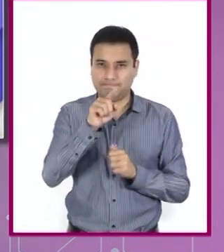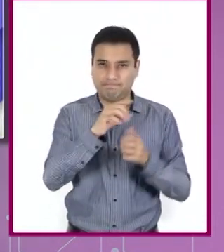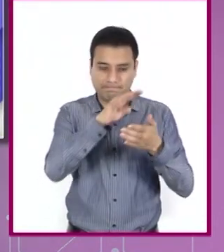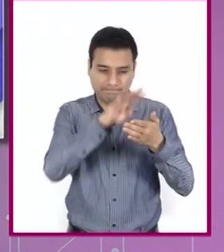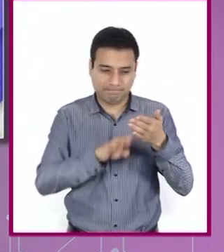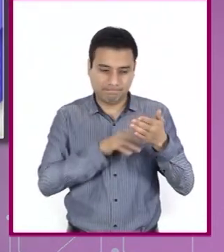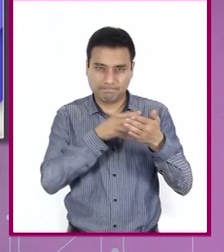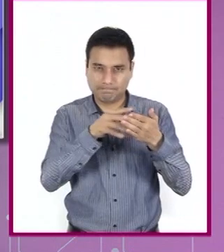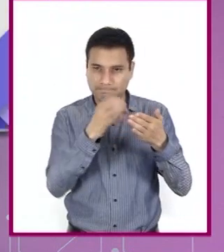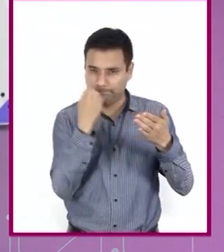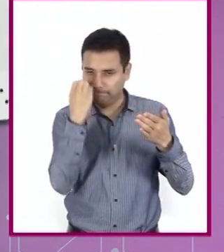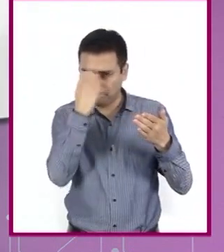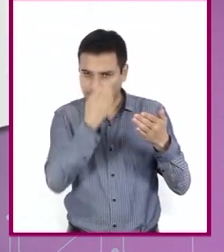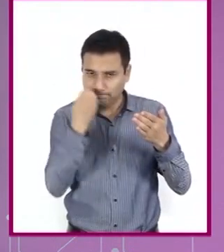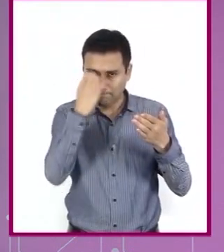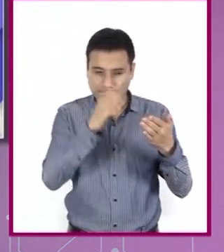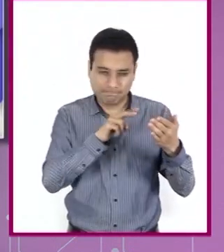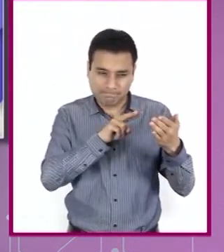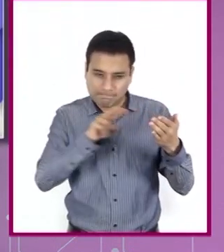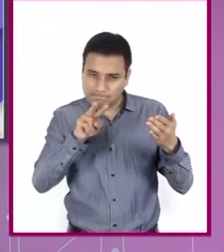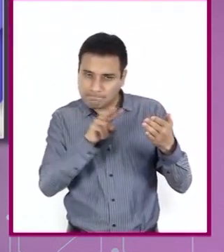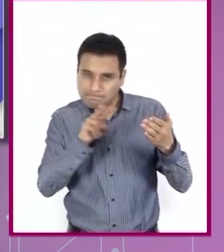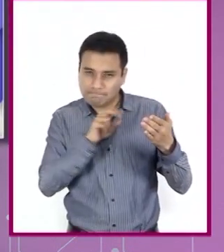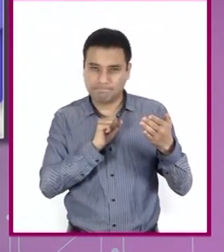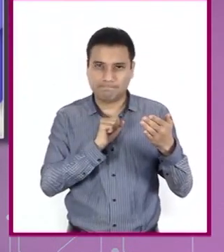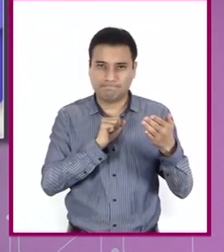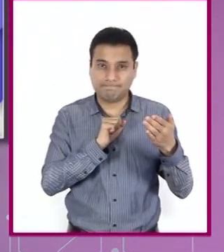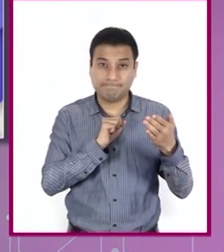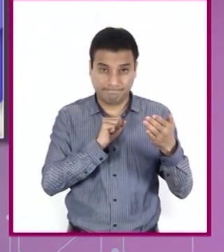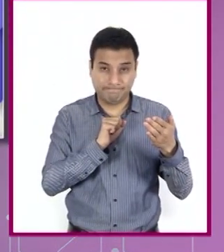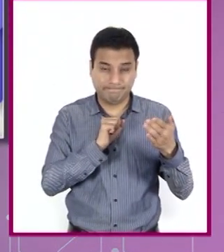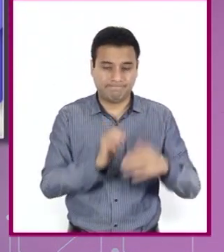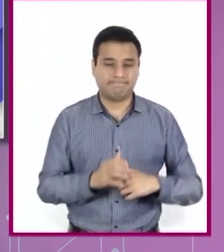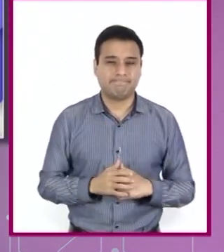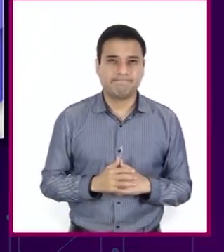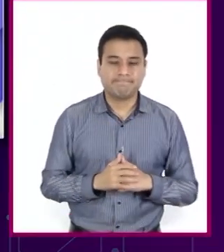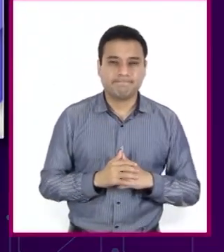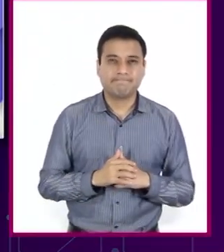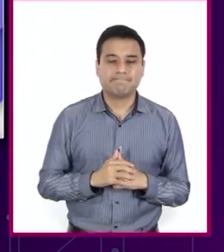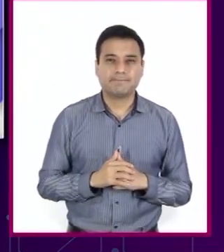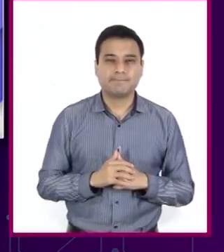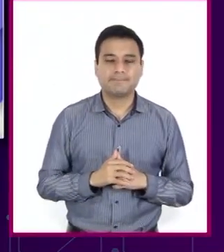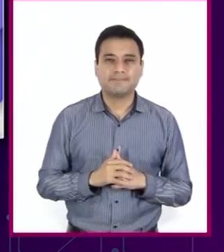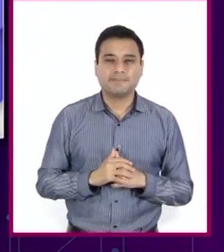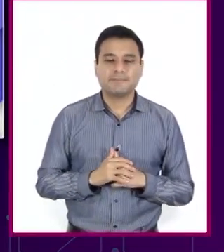vista anteriormente y los valores de referencia para cada tipo de enlace.